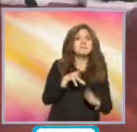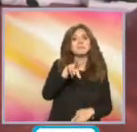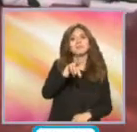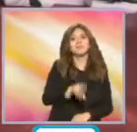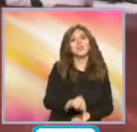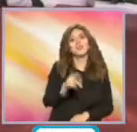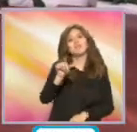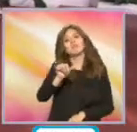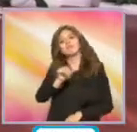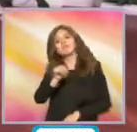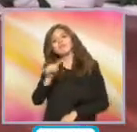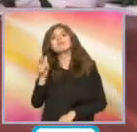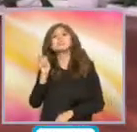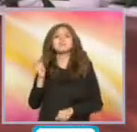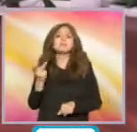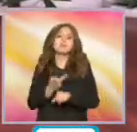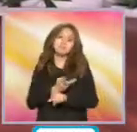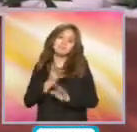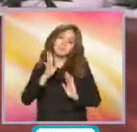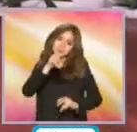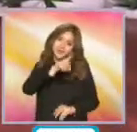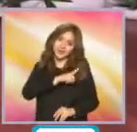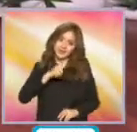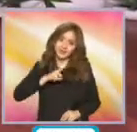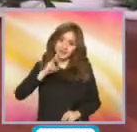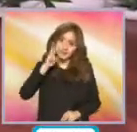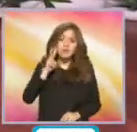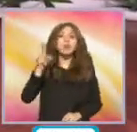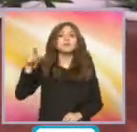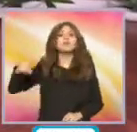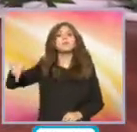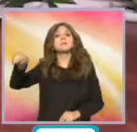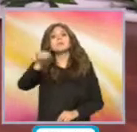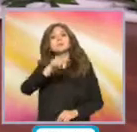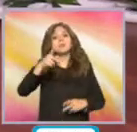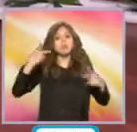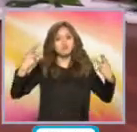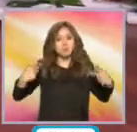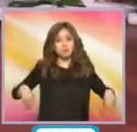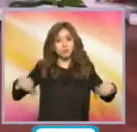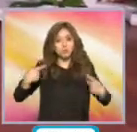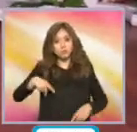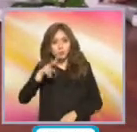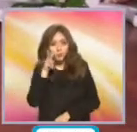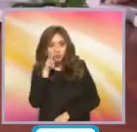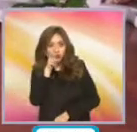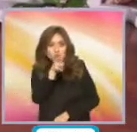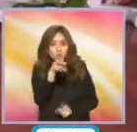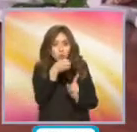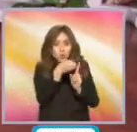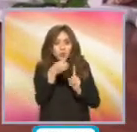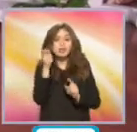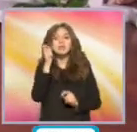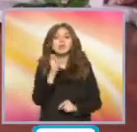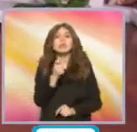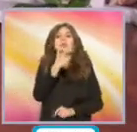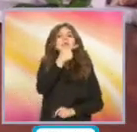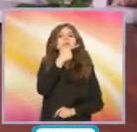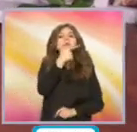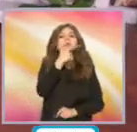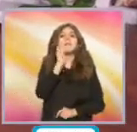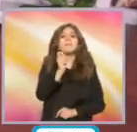en escena está aquí supervisada por dos grandes personalidades en el ámbito balletístico, son ingleses,